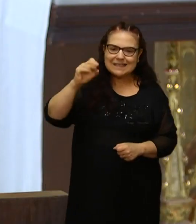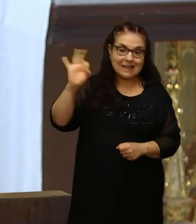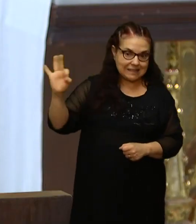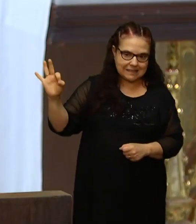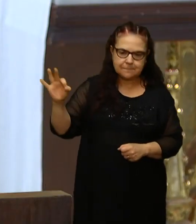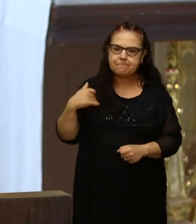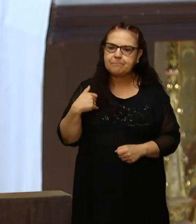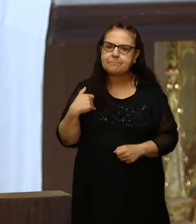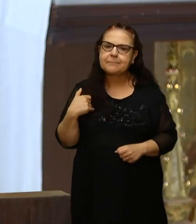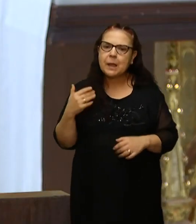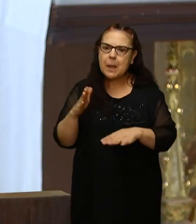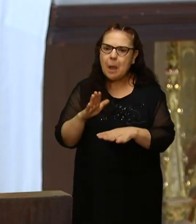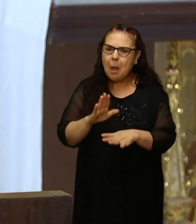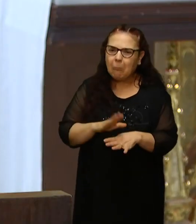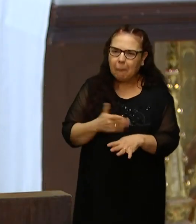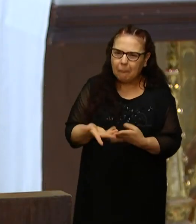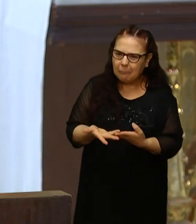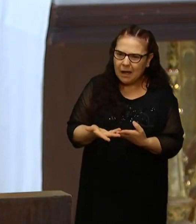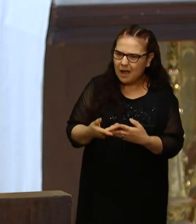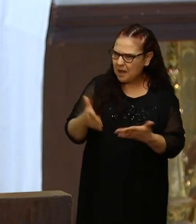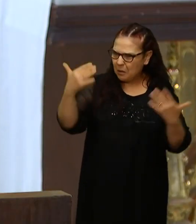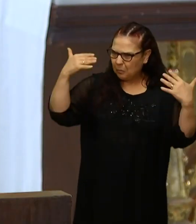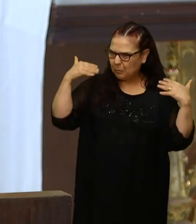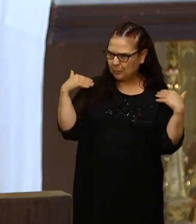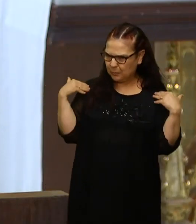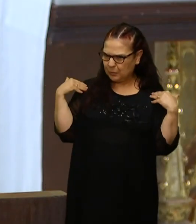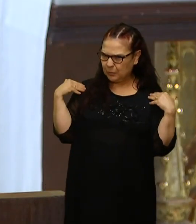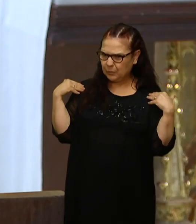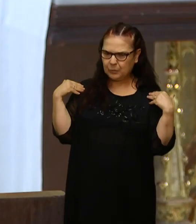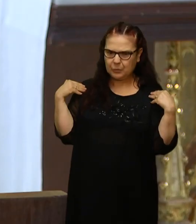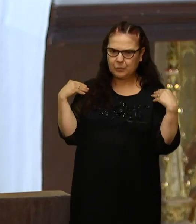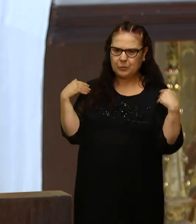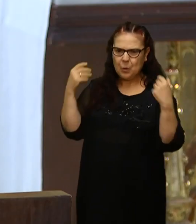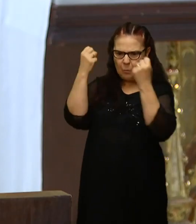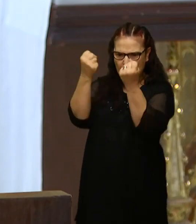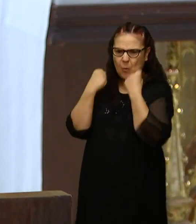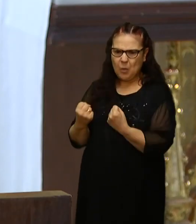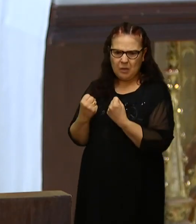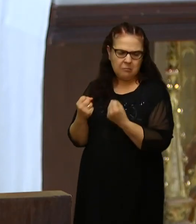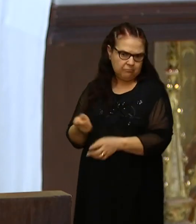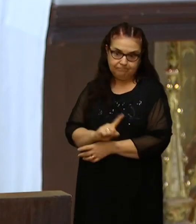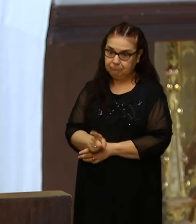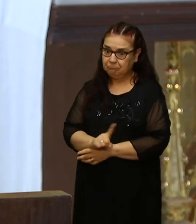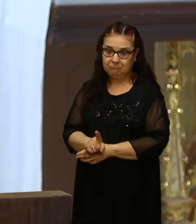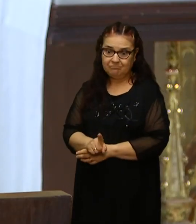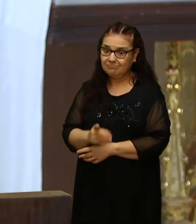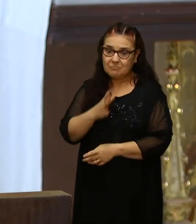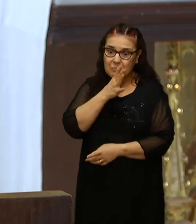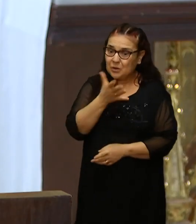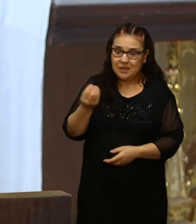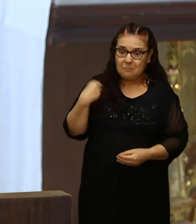digamos, se arroguen una serie de privilegios que nadie tiene, puesto que el propio Jesús no los quiso